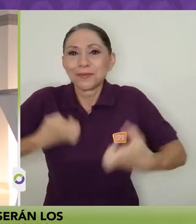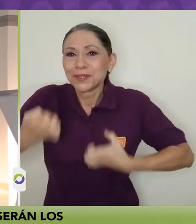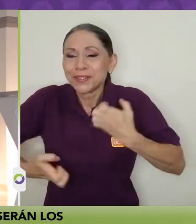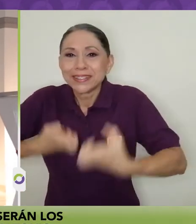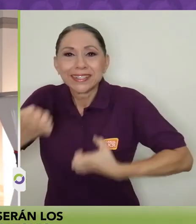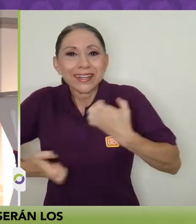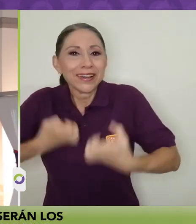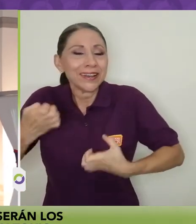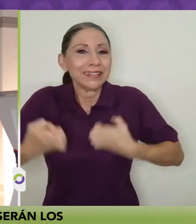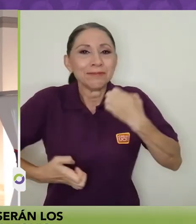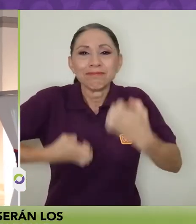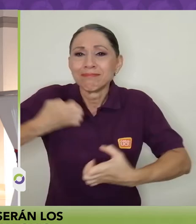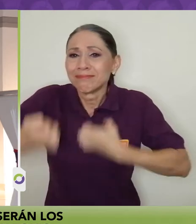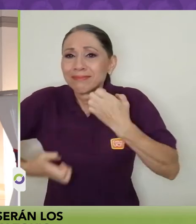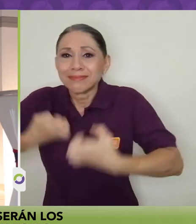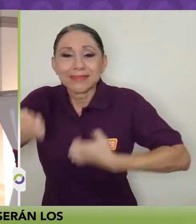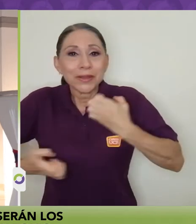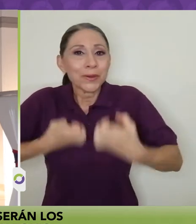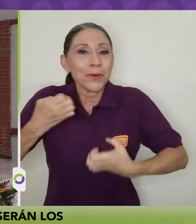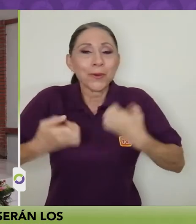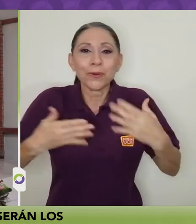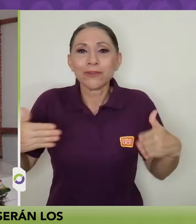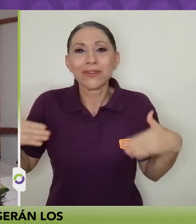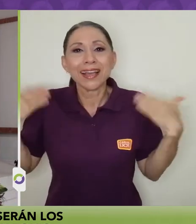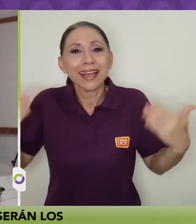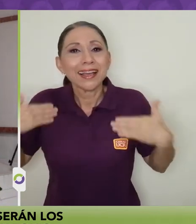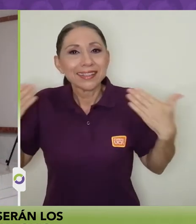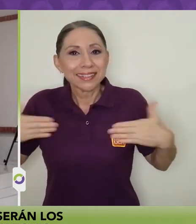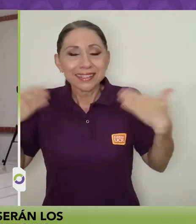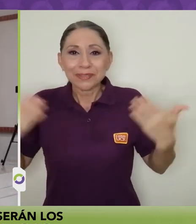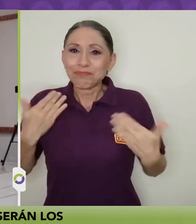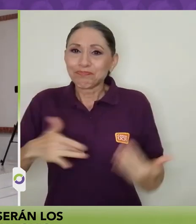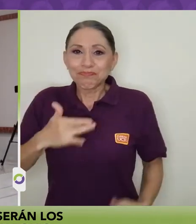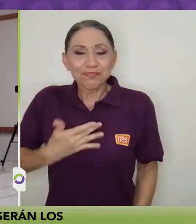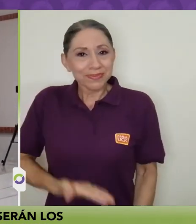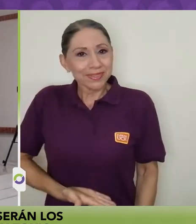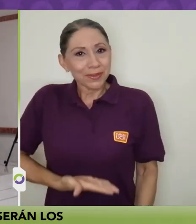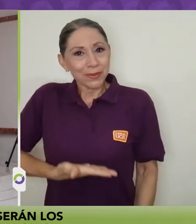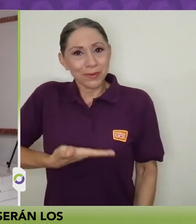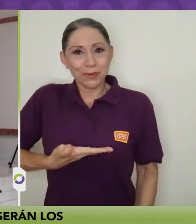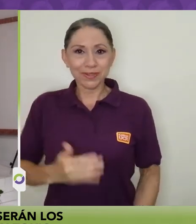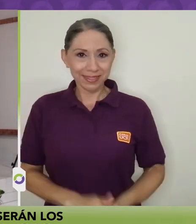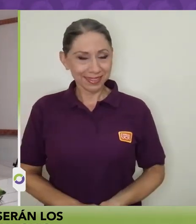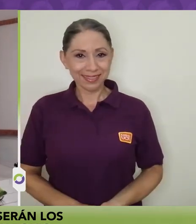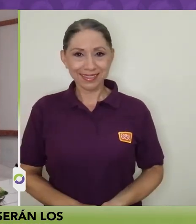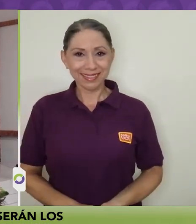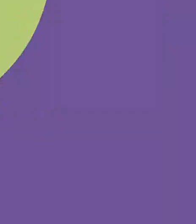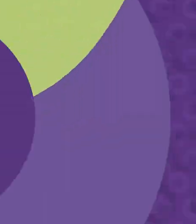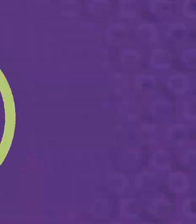de emociones, demasiadas emociones, felicidad, orgullo.